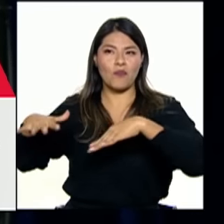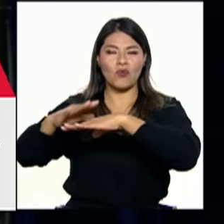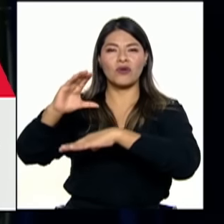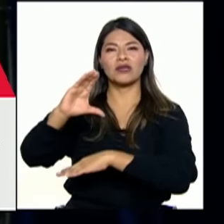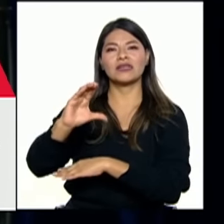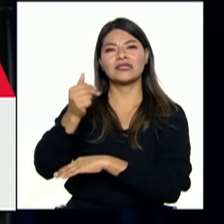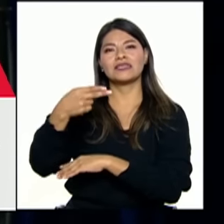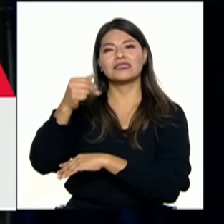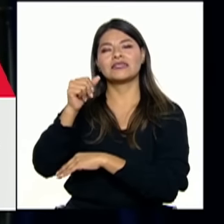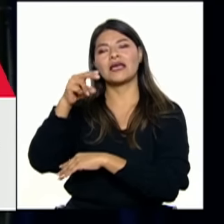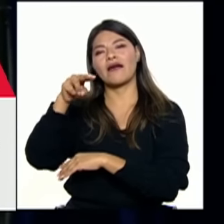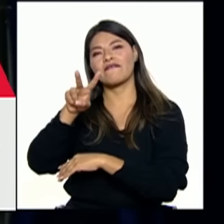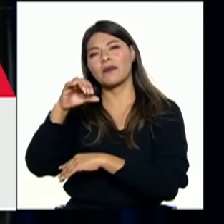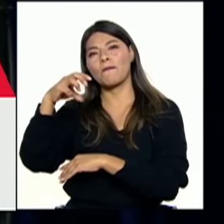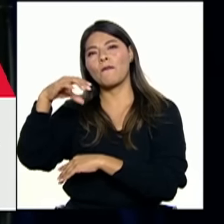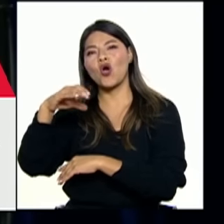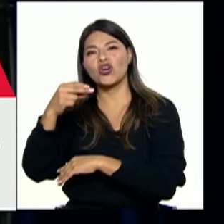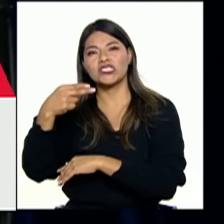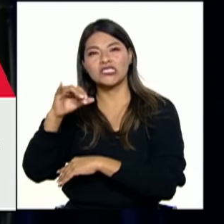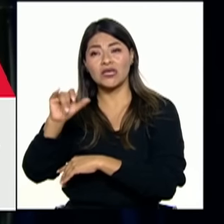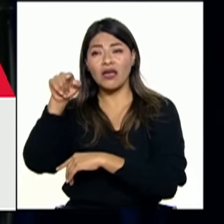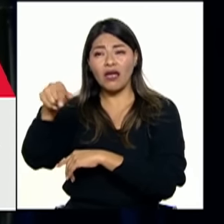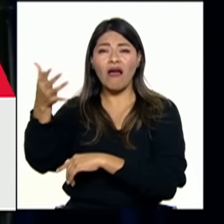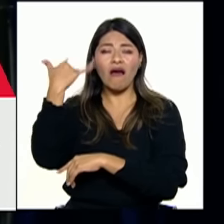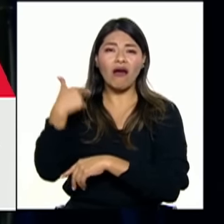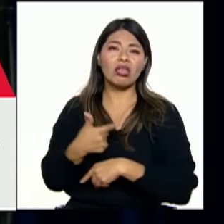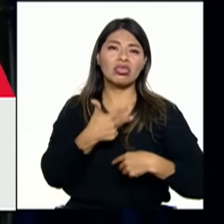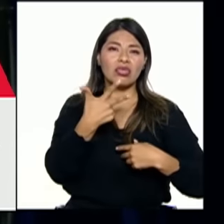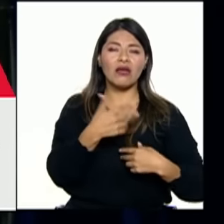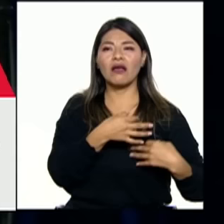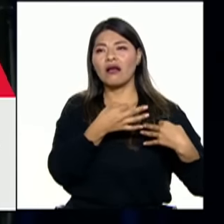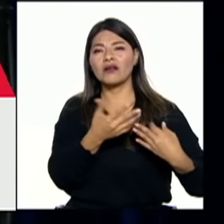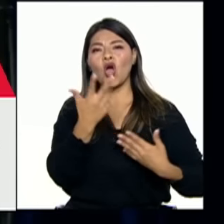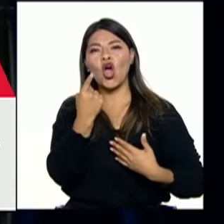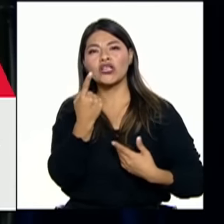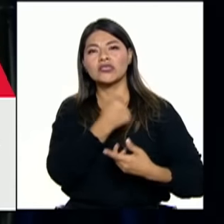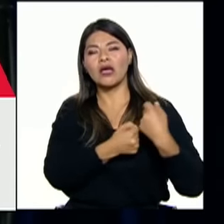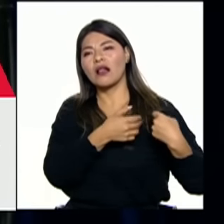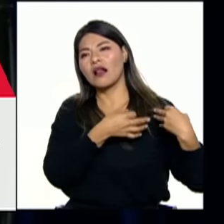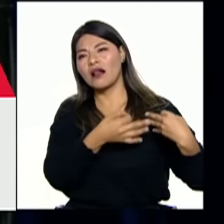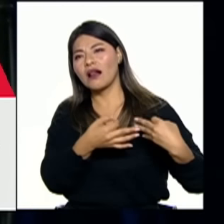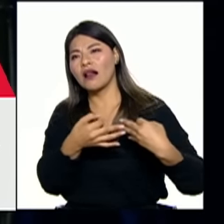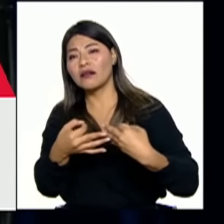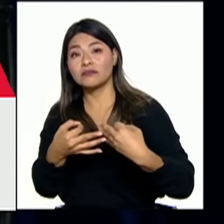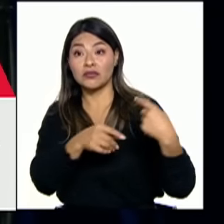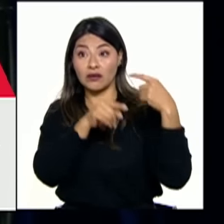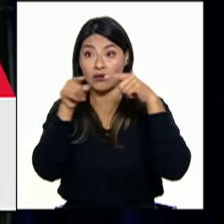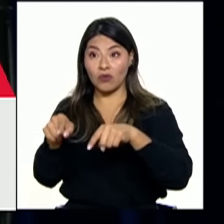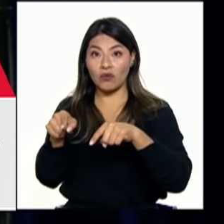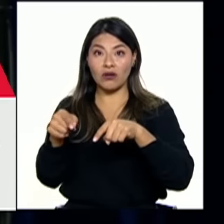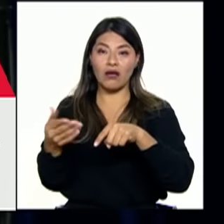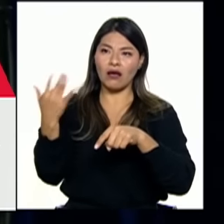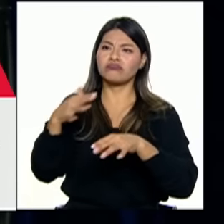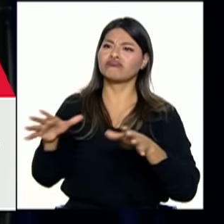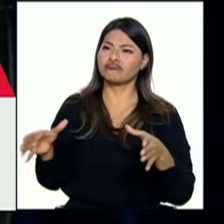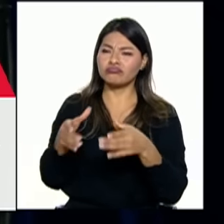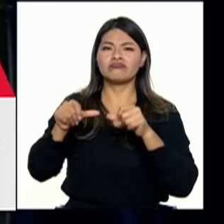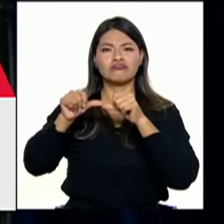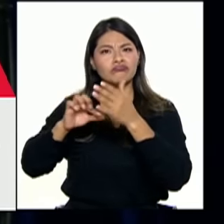8 años paralizada. Esta potenciará nuestra agroindustria. De igual manera, el